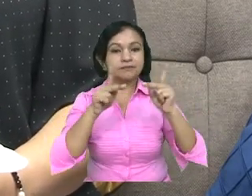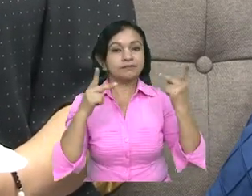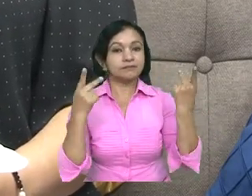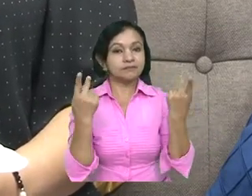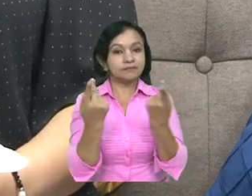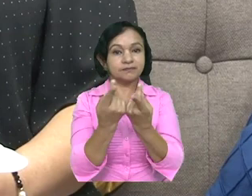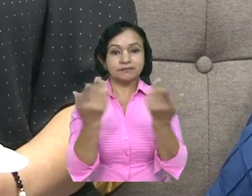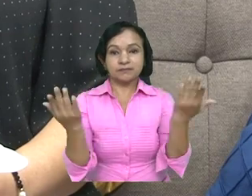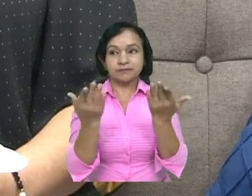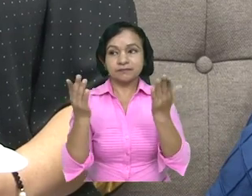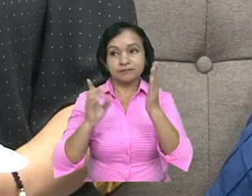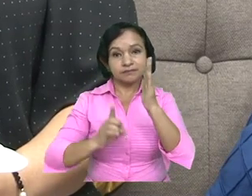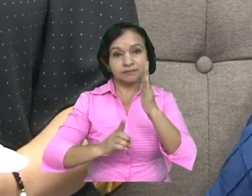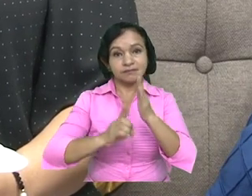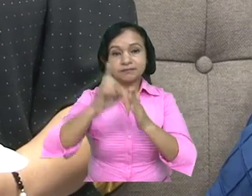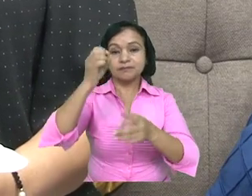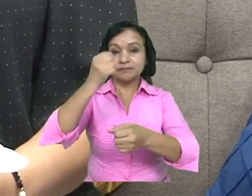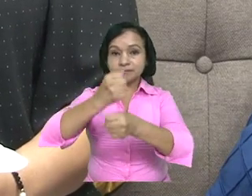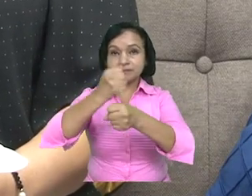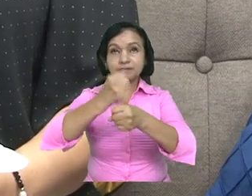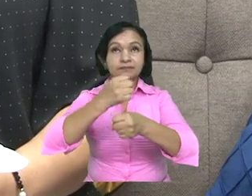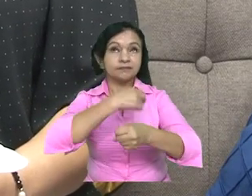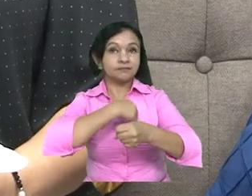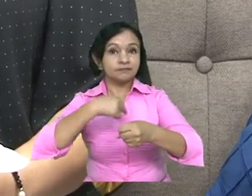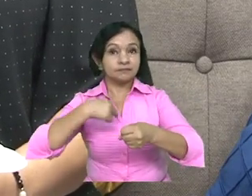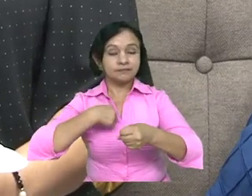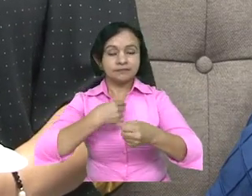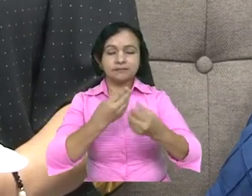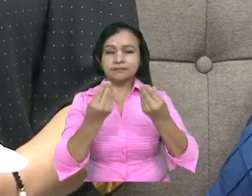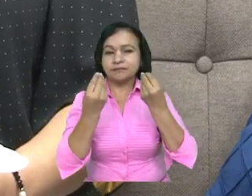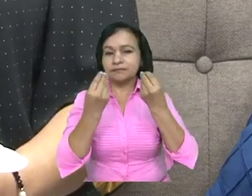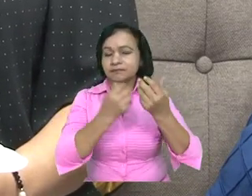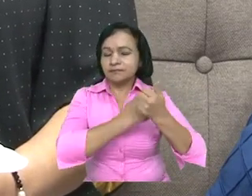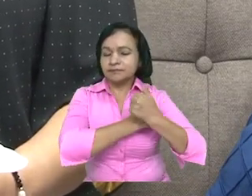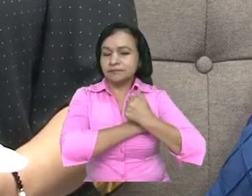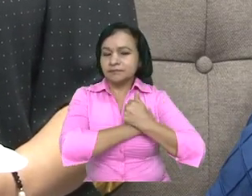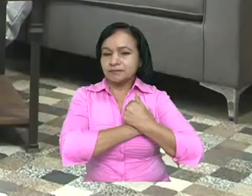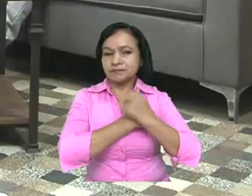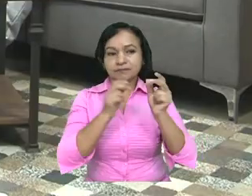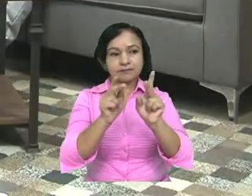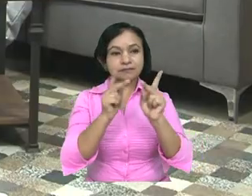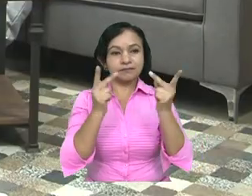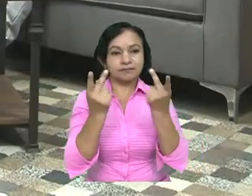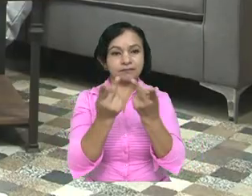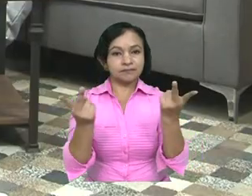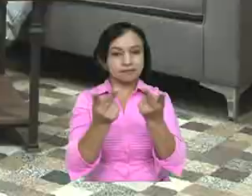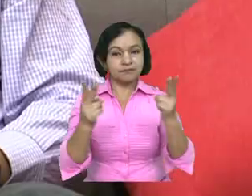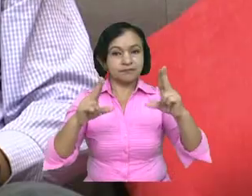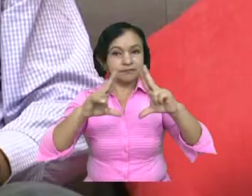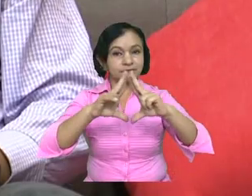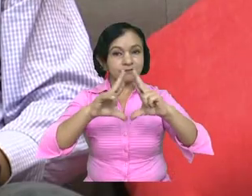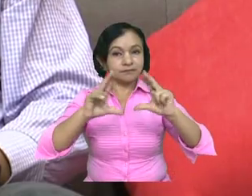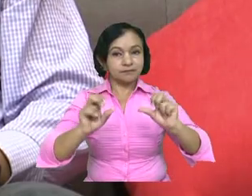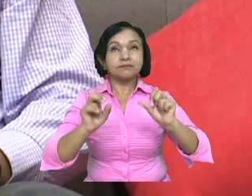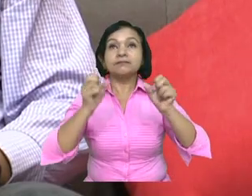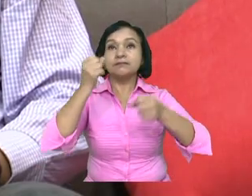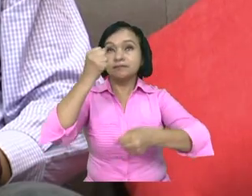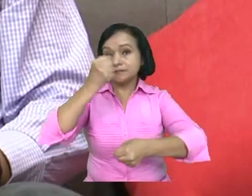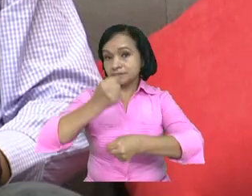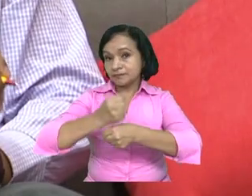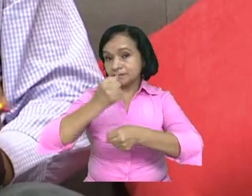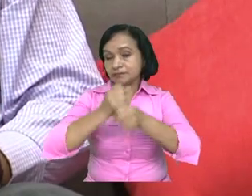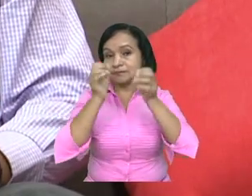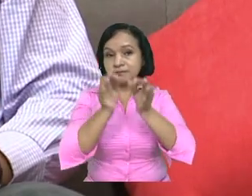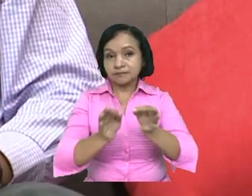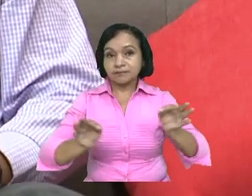nuestros avances y el trabajo que realizamos con mucho amor para el pueblo de Nicaragua. Bueno, y además un trabajo significativo que transforma